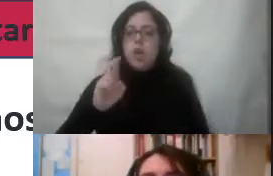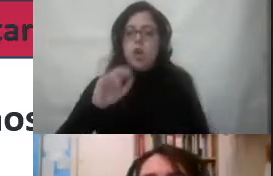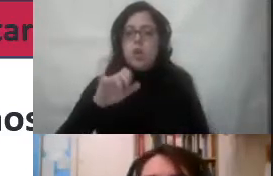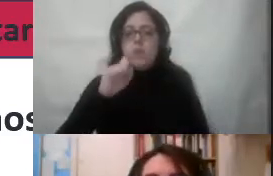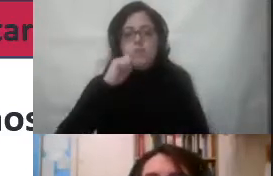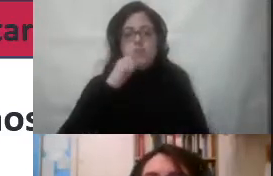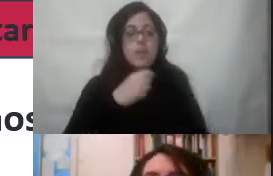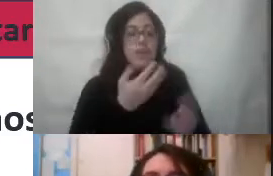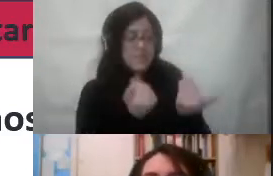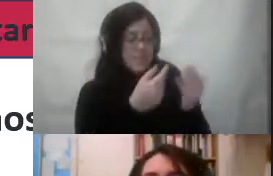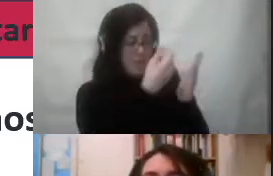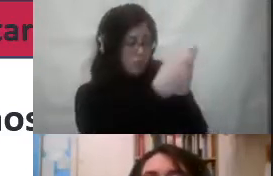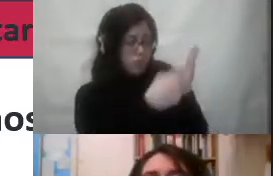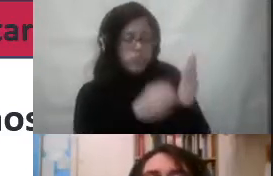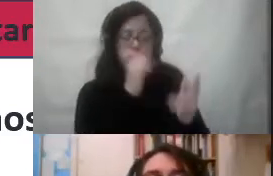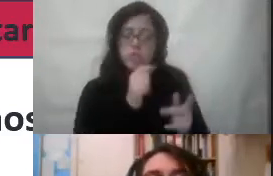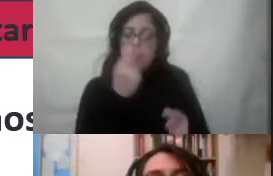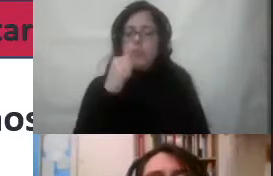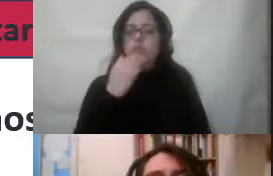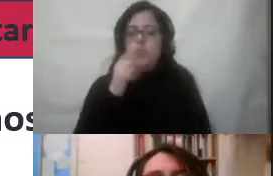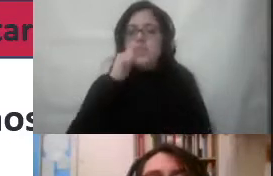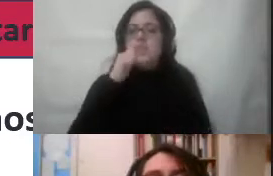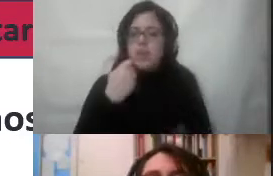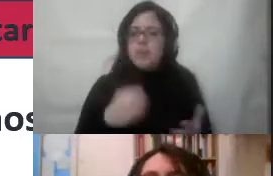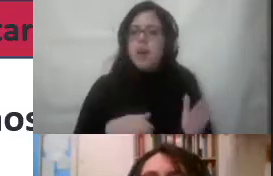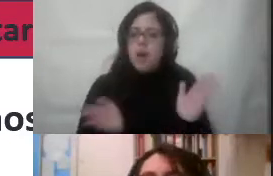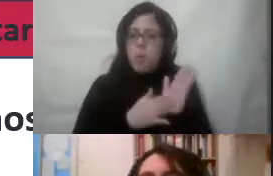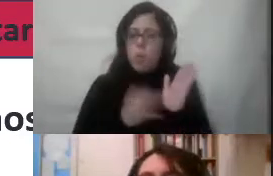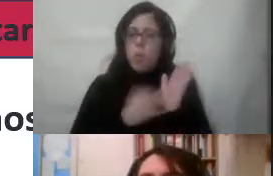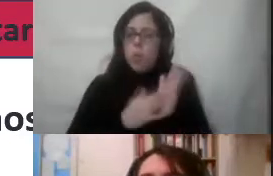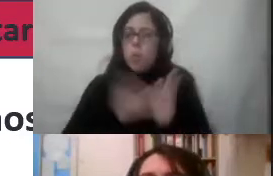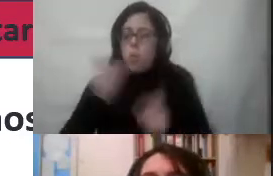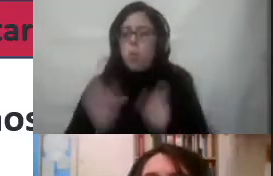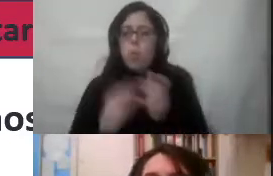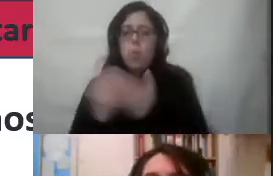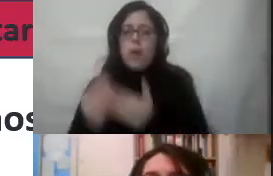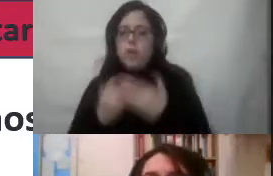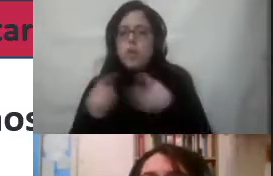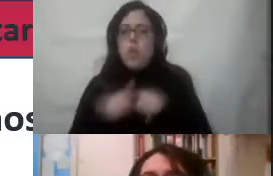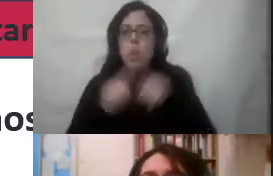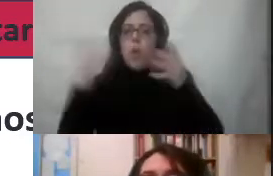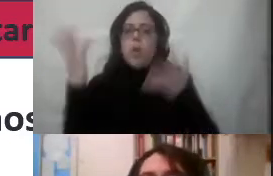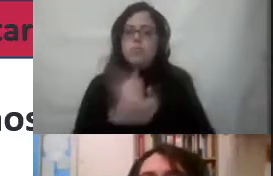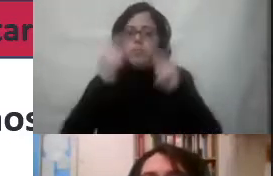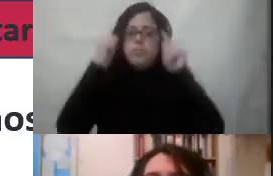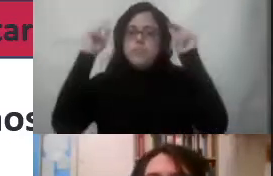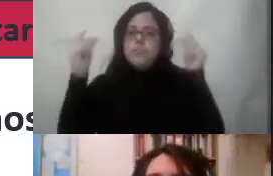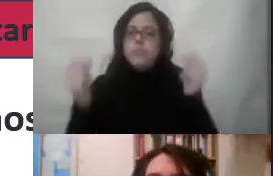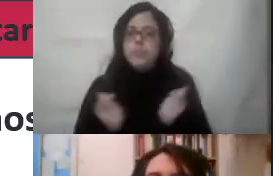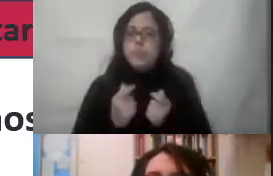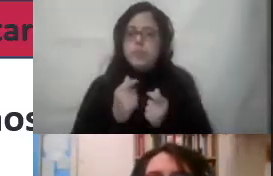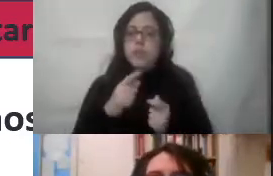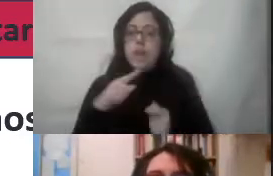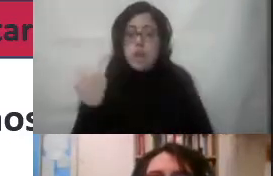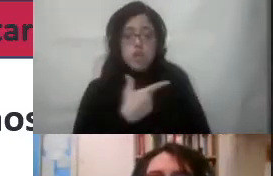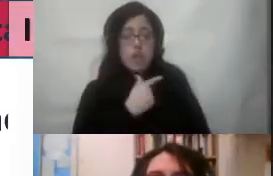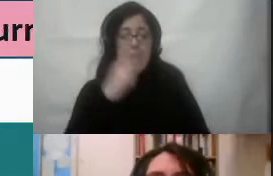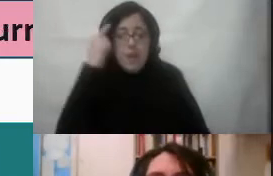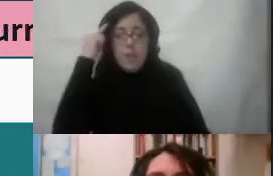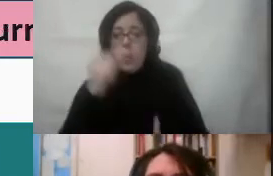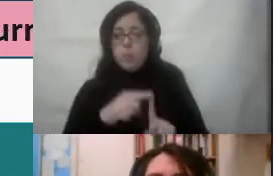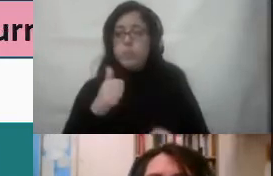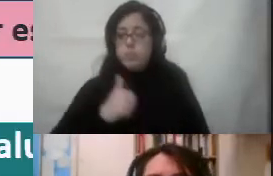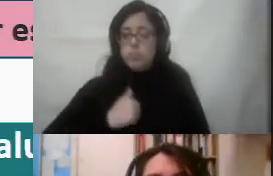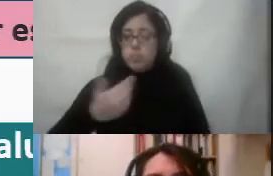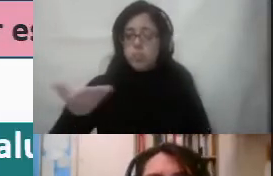pero sí de alguna manera certifica que los chicos han llegado a lograr las habilidades que nosotros pretendemos.